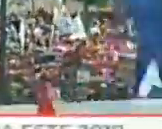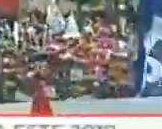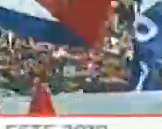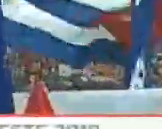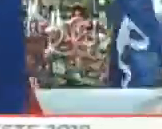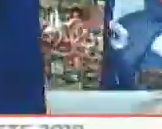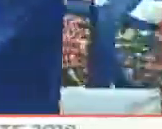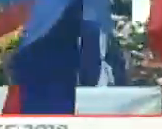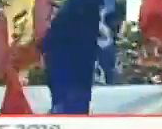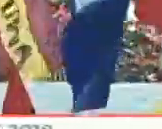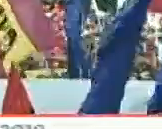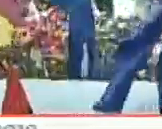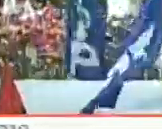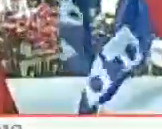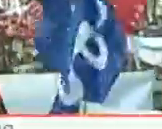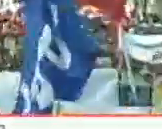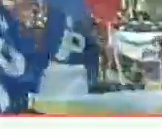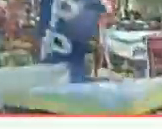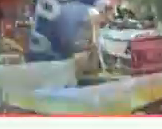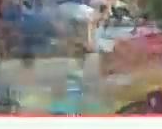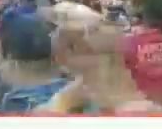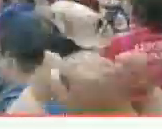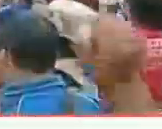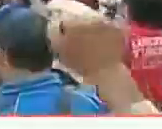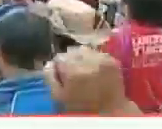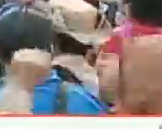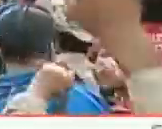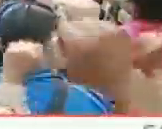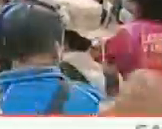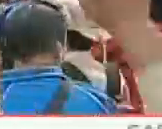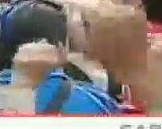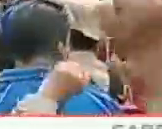¡Saludo solidario y revolucionario!